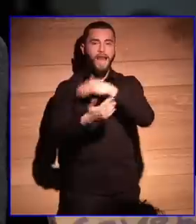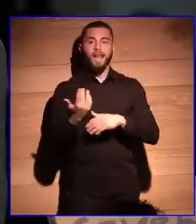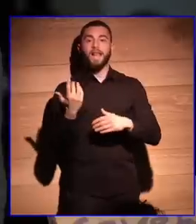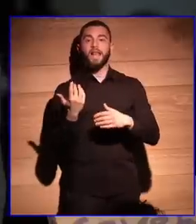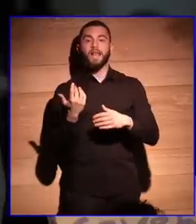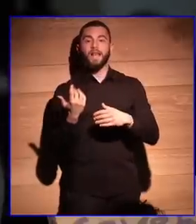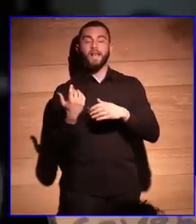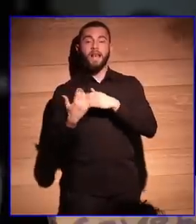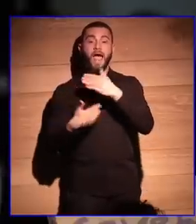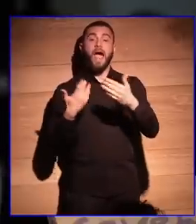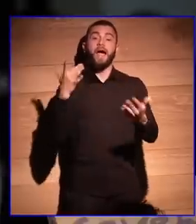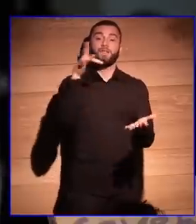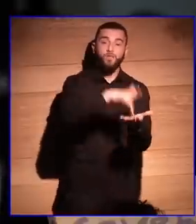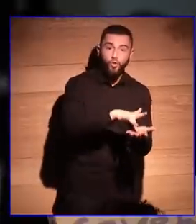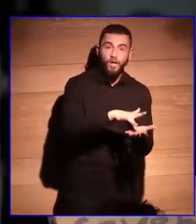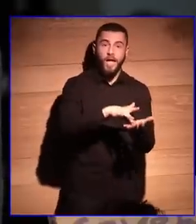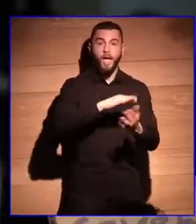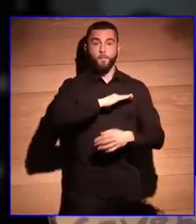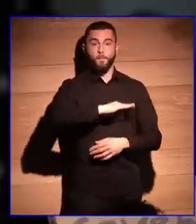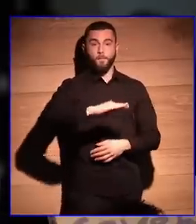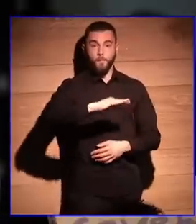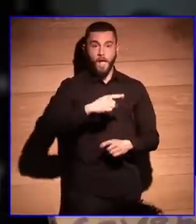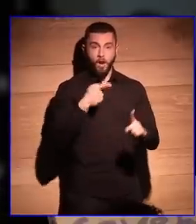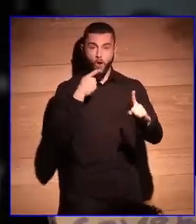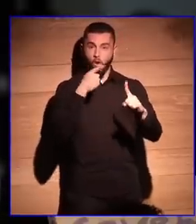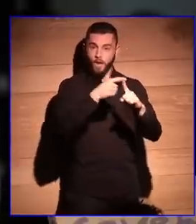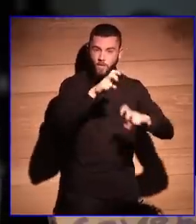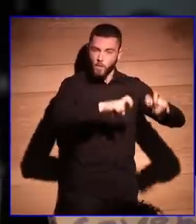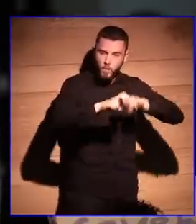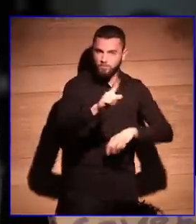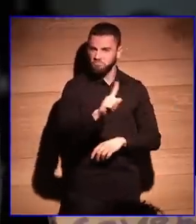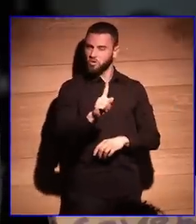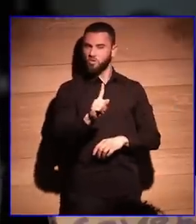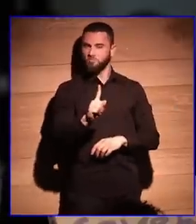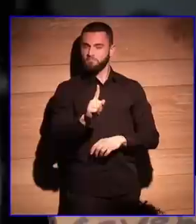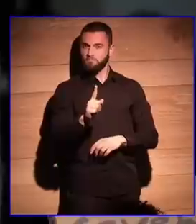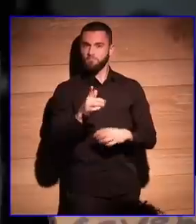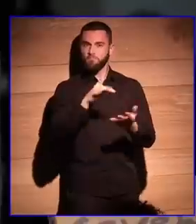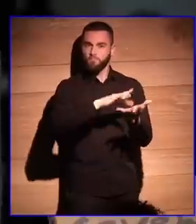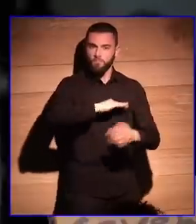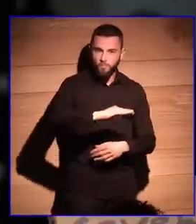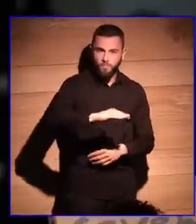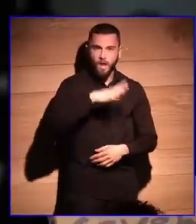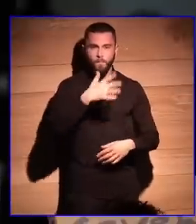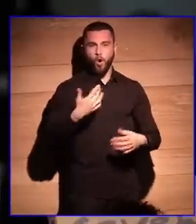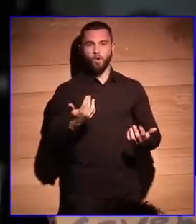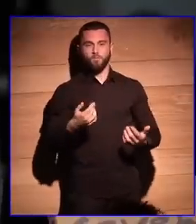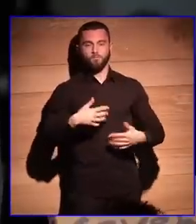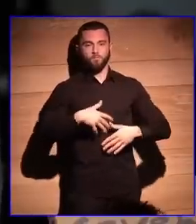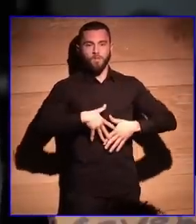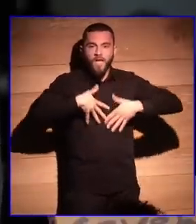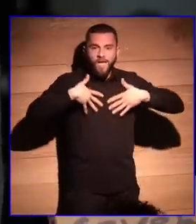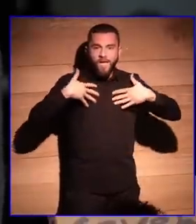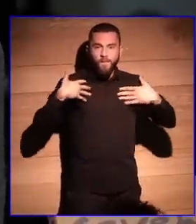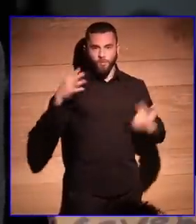no como búsqueda de ese objetivo per se, sino como busca de estímulos desde una